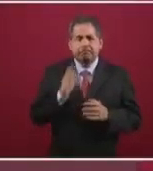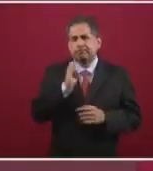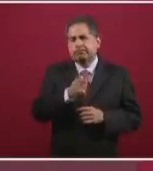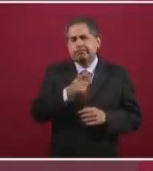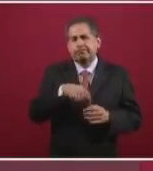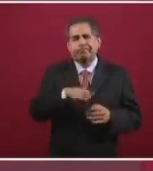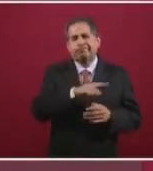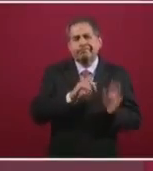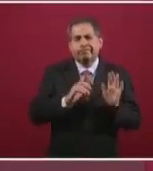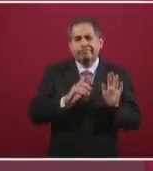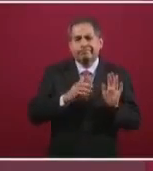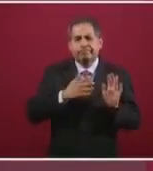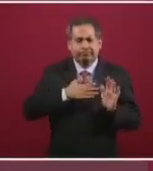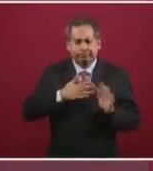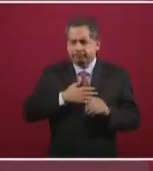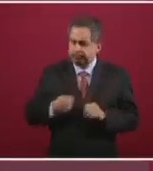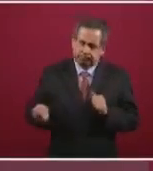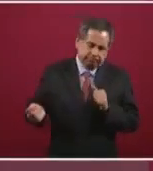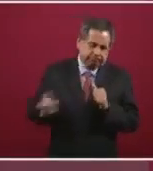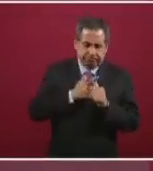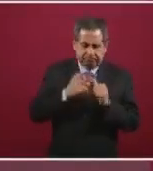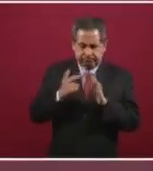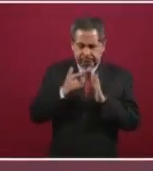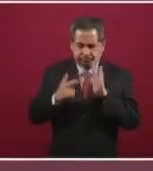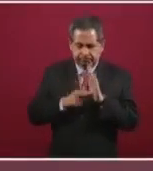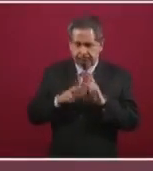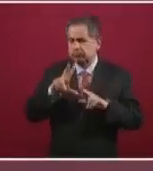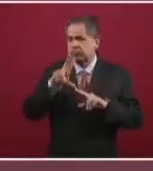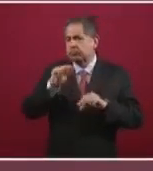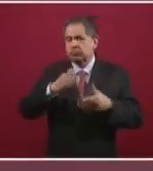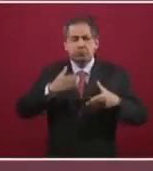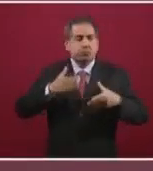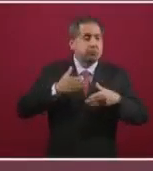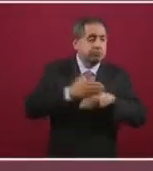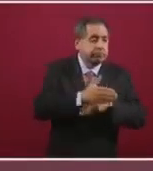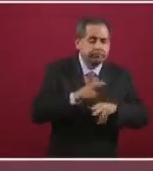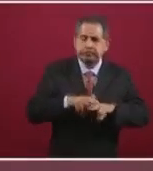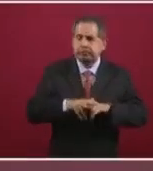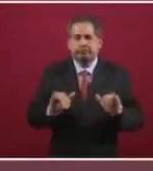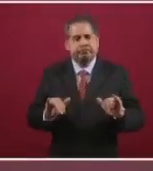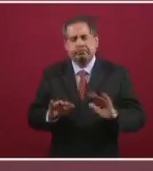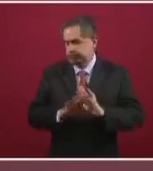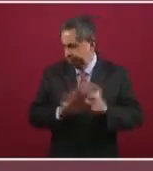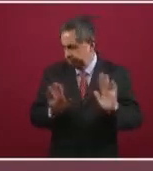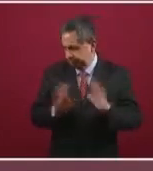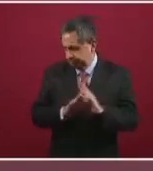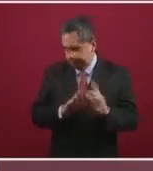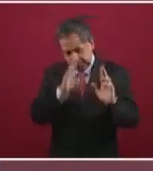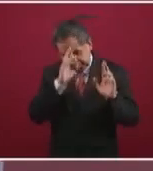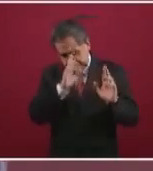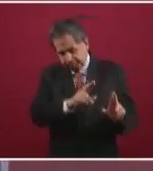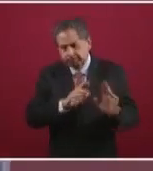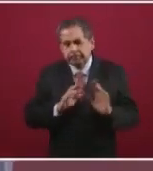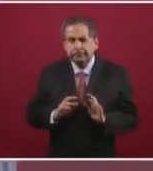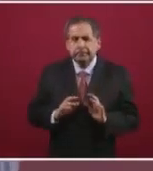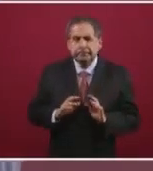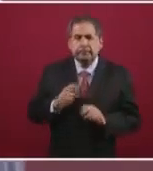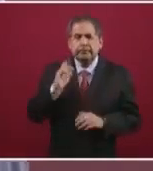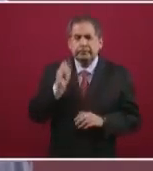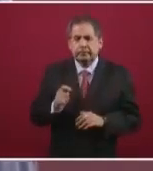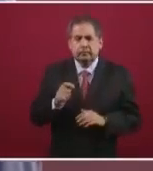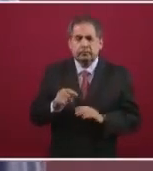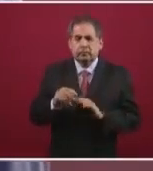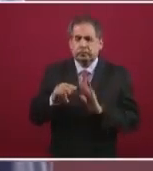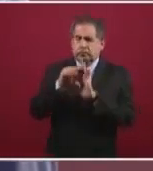atropellar nuestro principio de no intervención, que es una